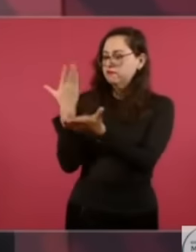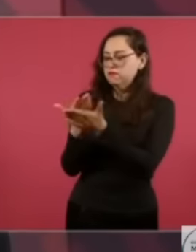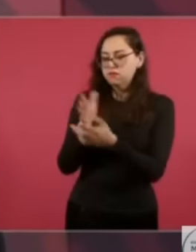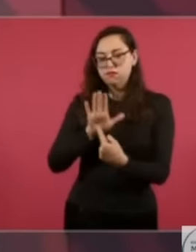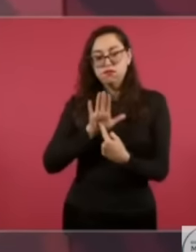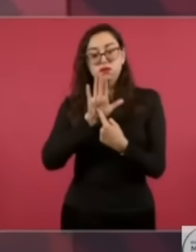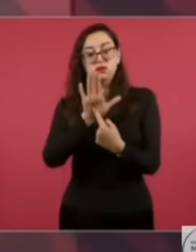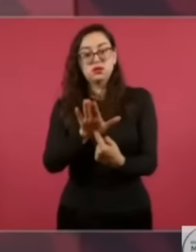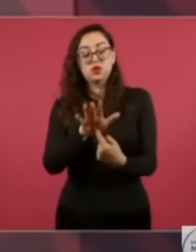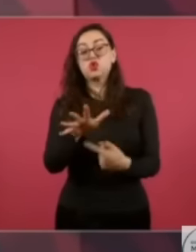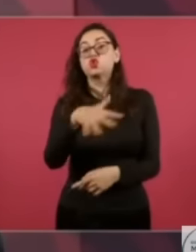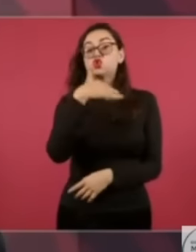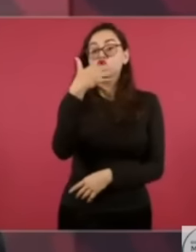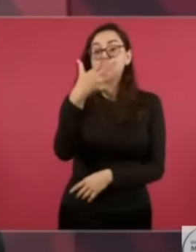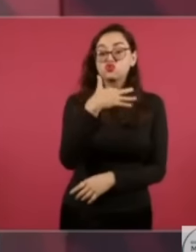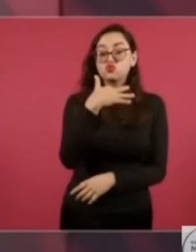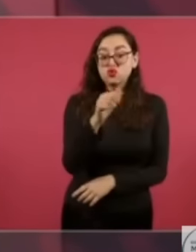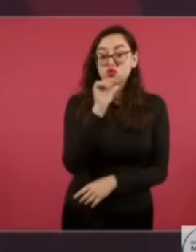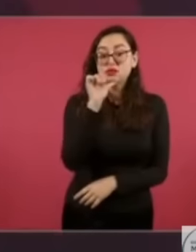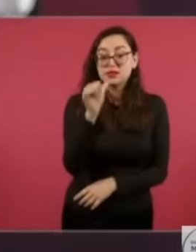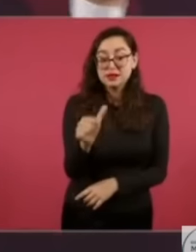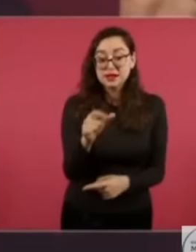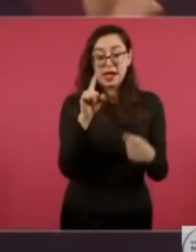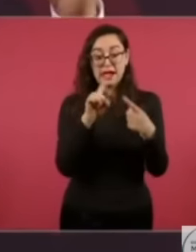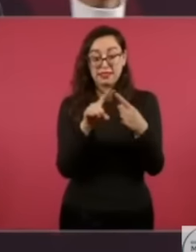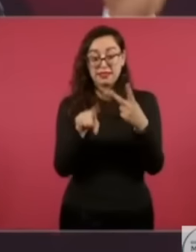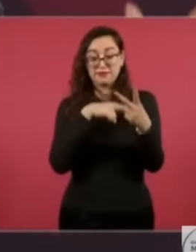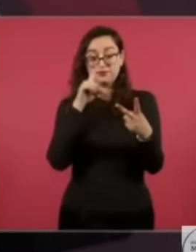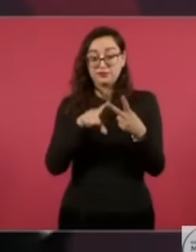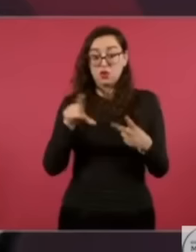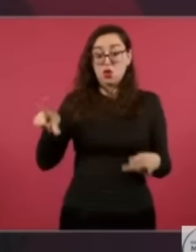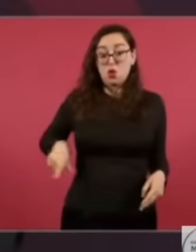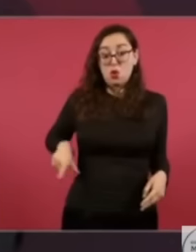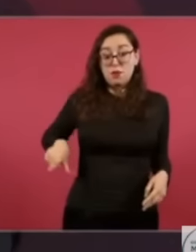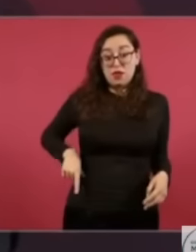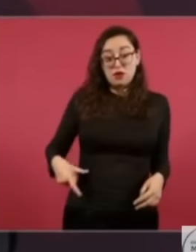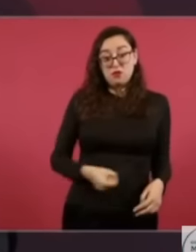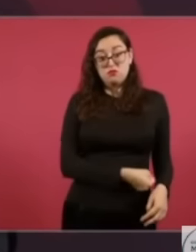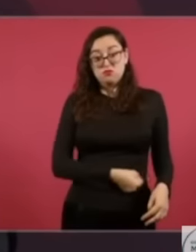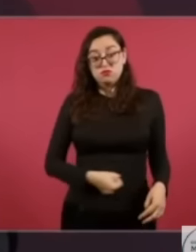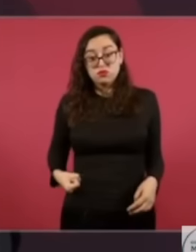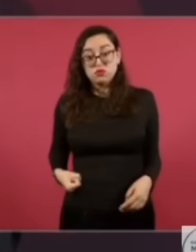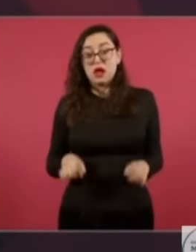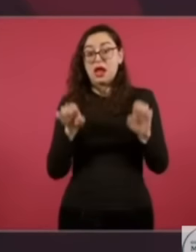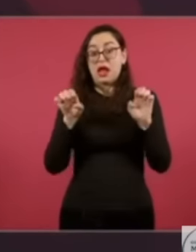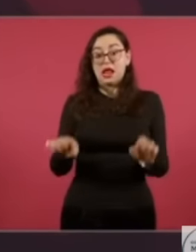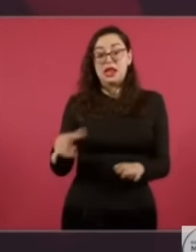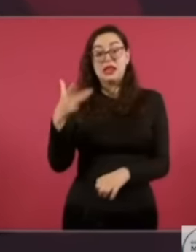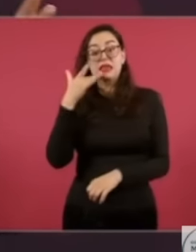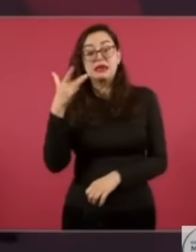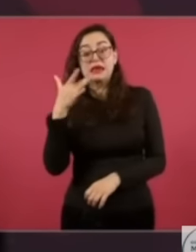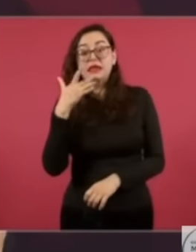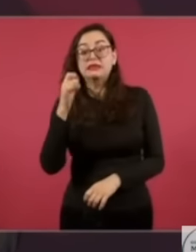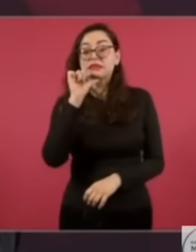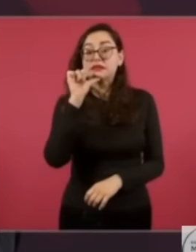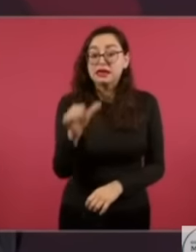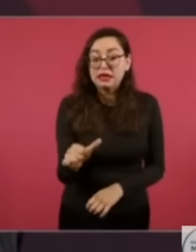austeridad republicana, es decir, sin lujos en el gobierno, se ahorra